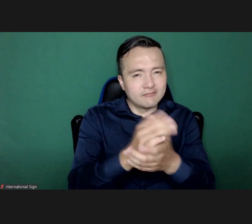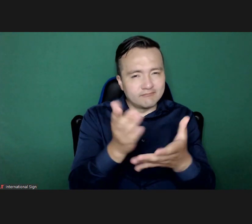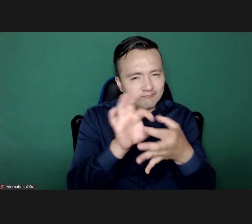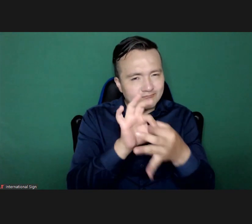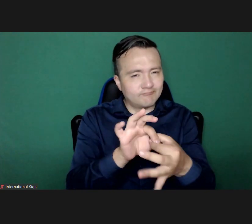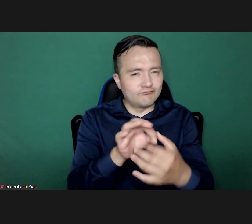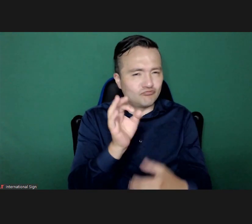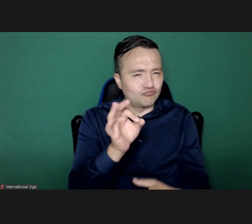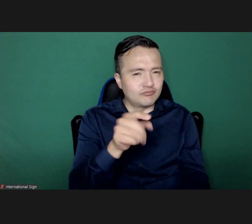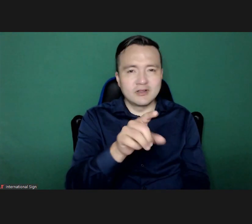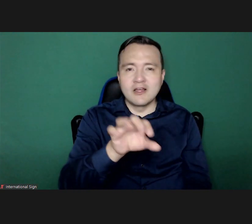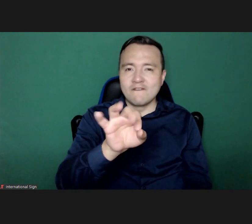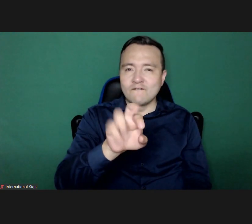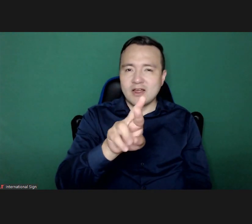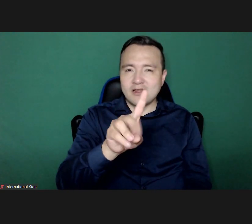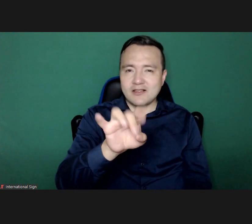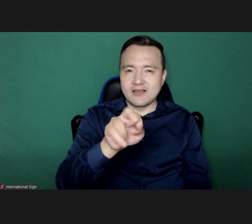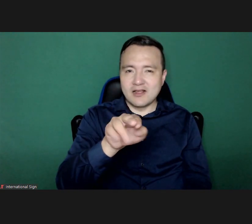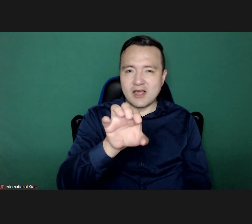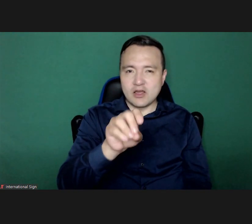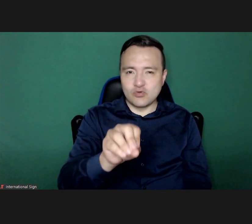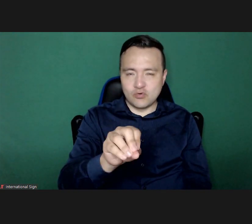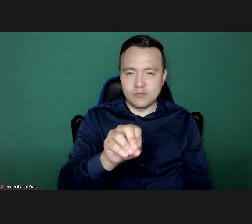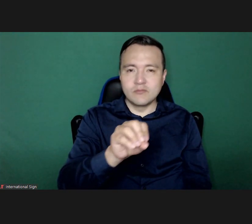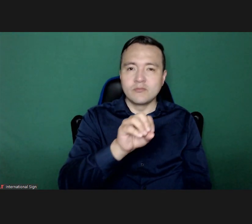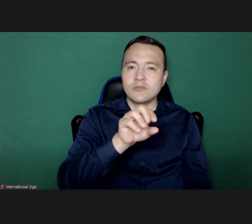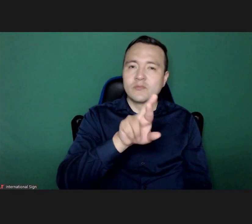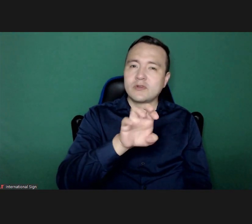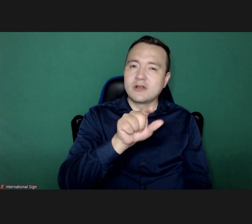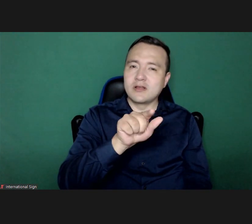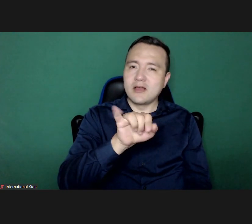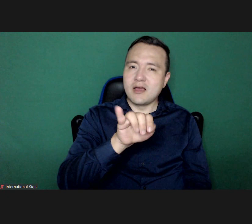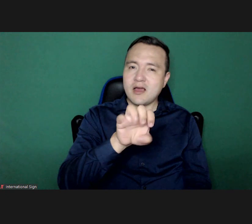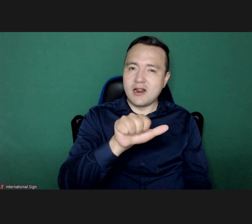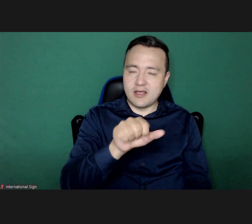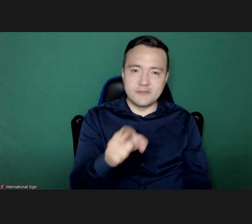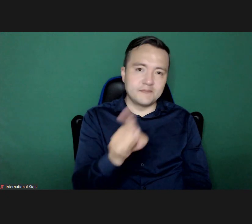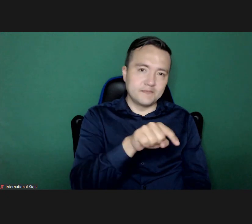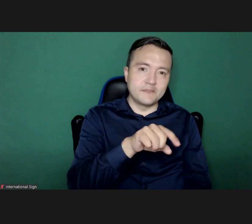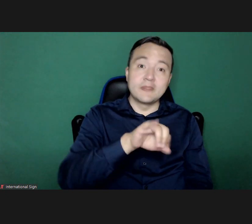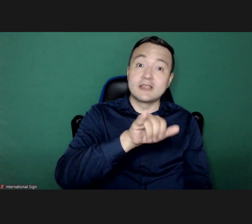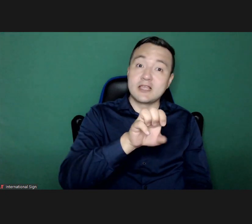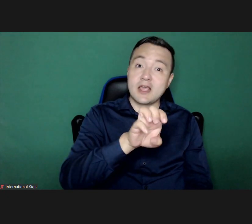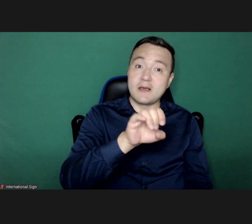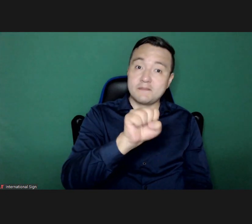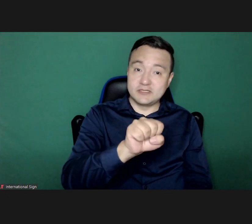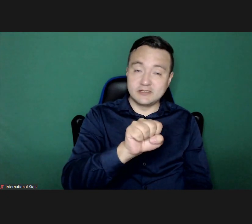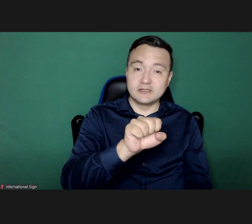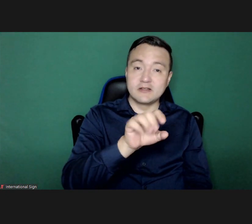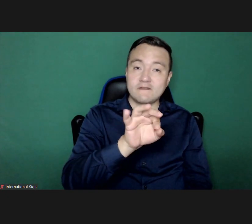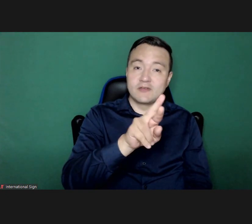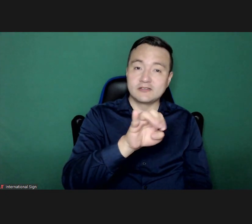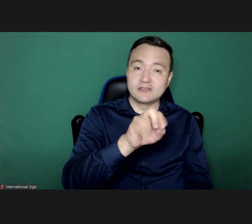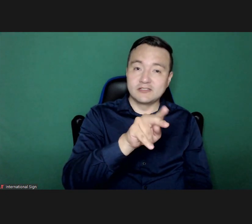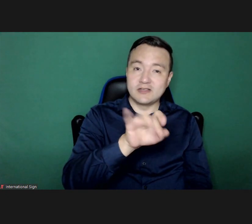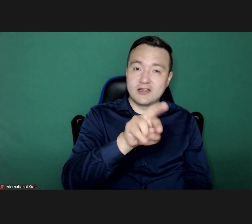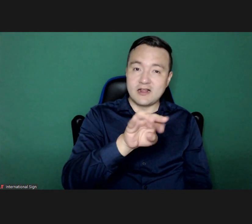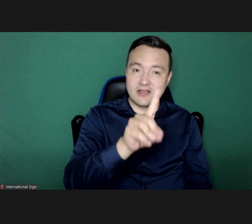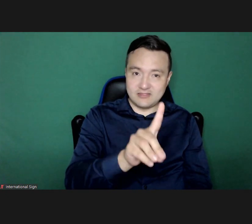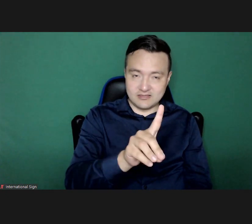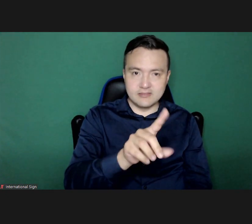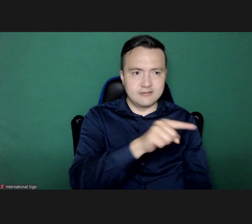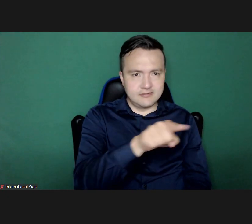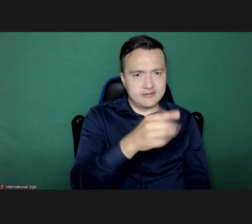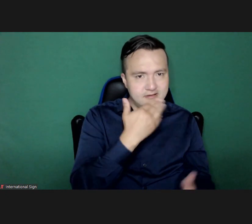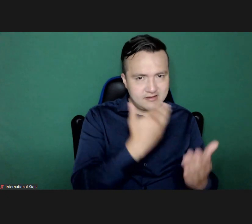doctor Ferdinando Regalía, y también quiero agradecer al doctor James Fitzgerald, así como agradezco el apoyo y